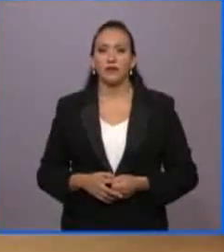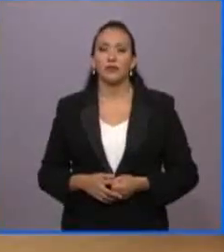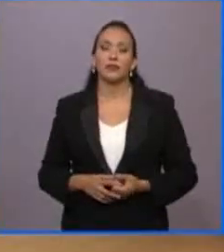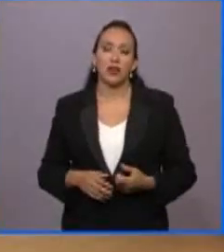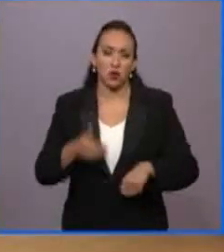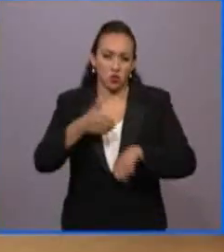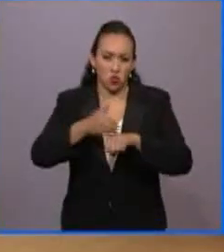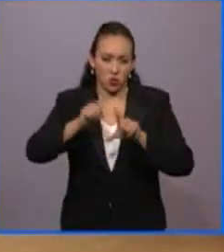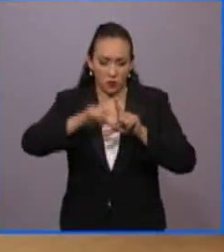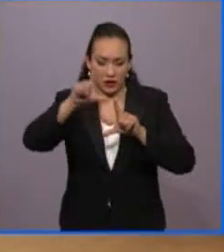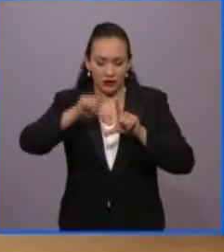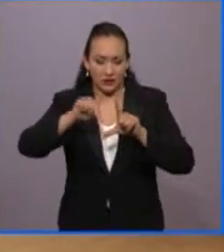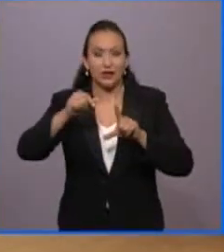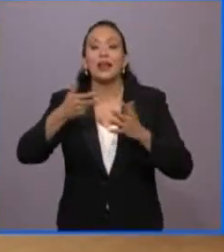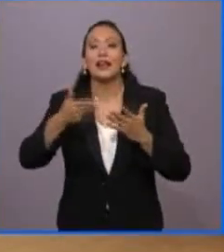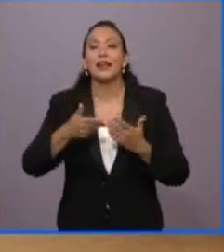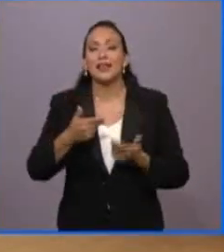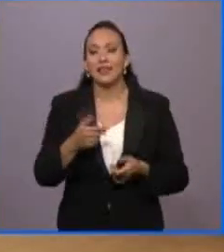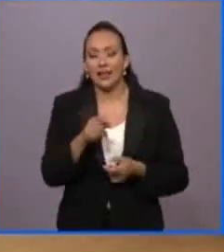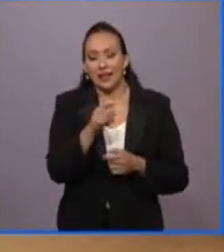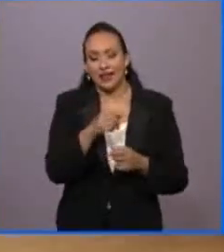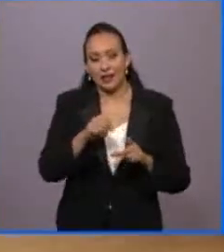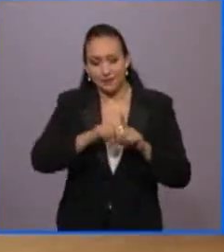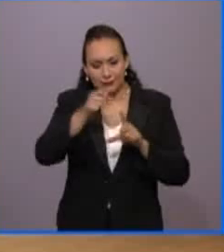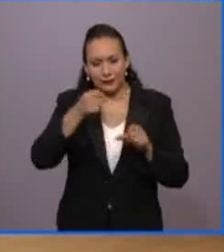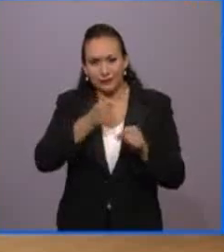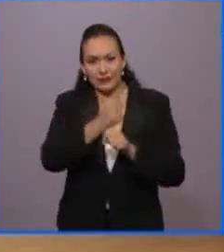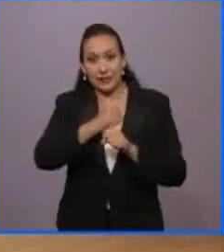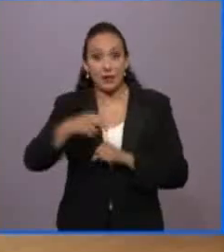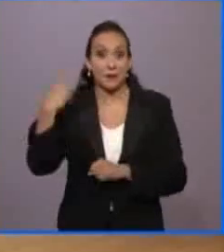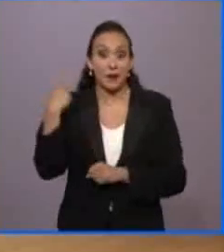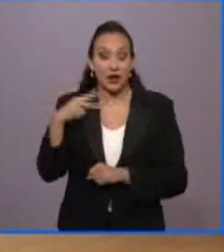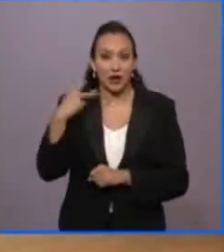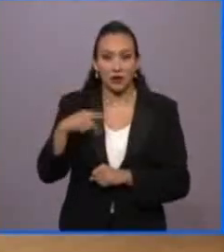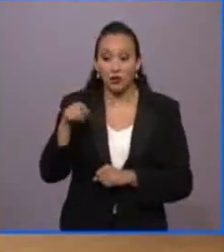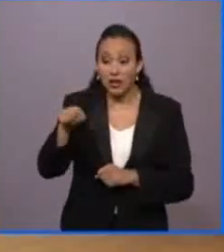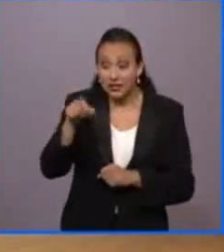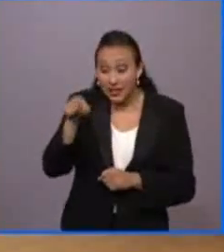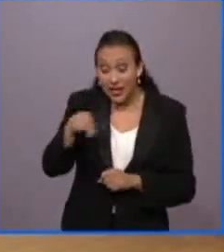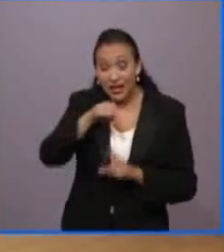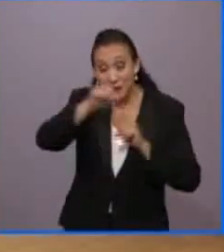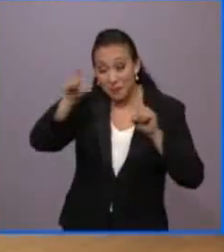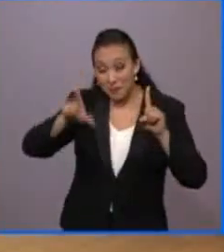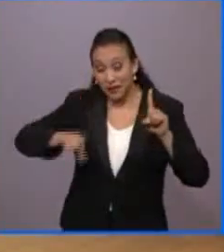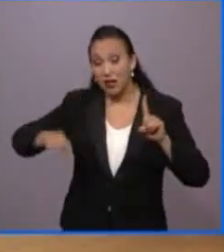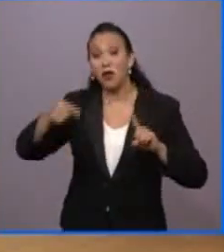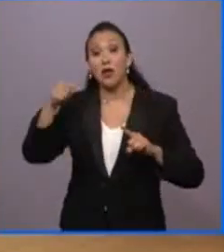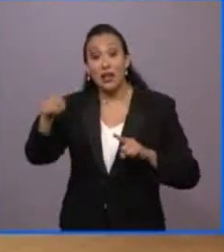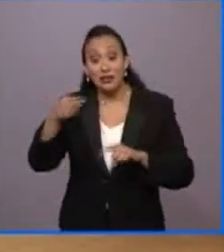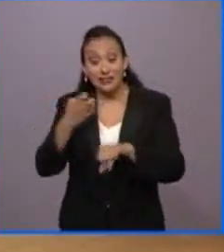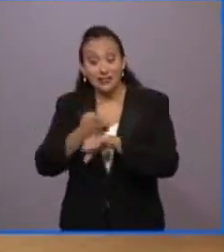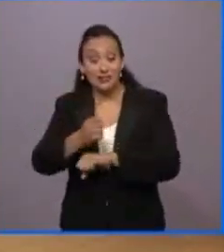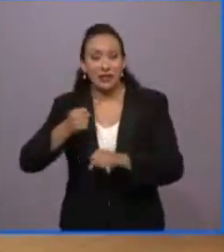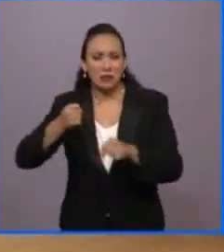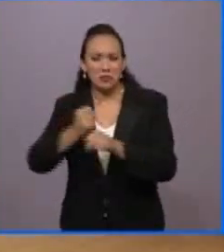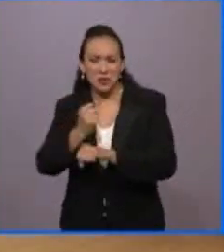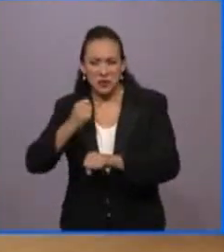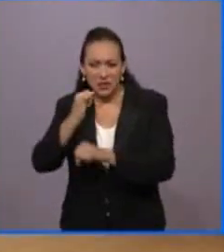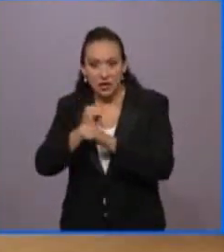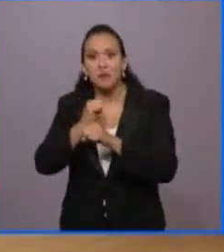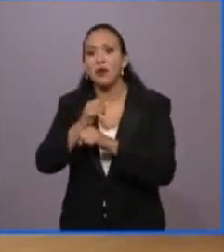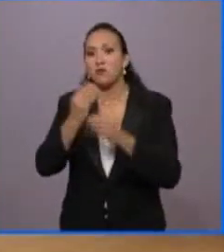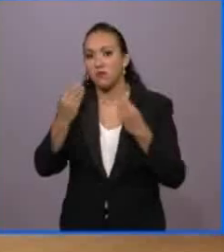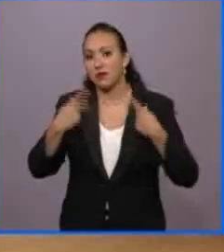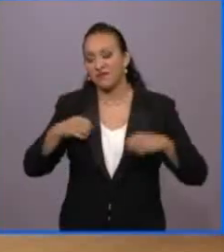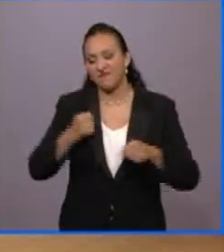Según datos del Registro Nacional del Delito de Tortura, Veracruz es la segunda entidad del país con más investigaciones por casos